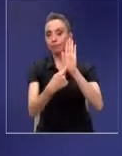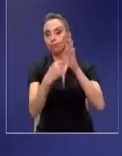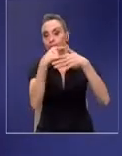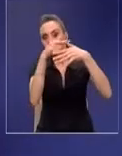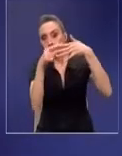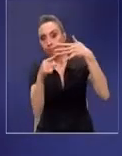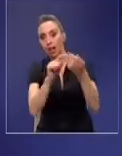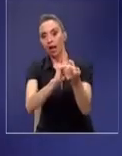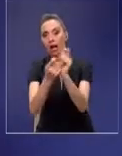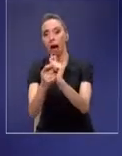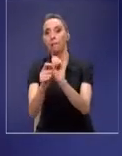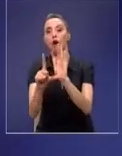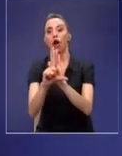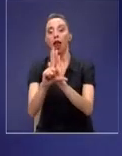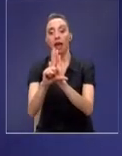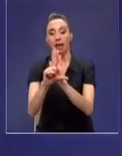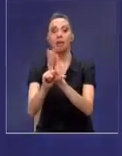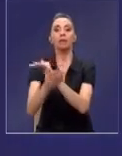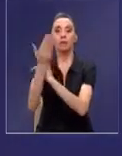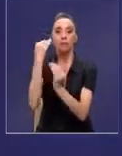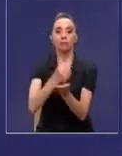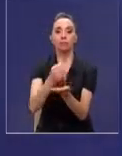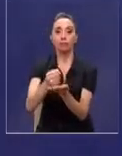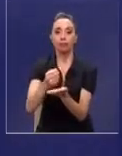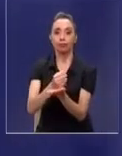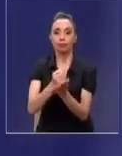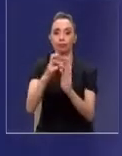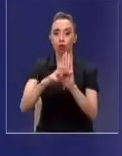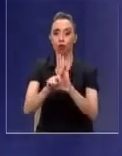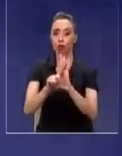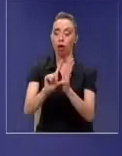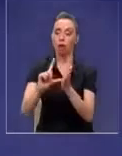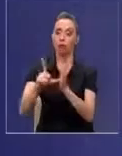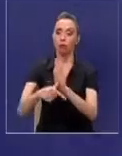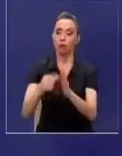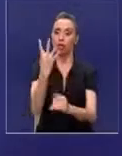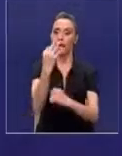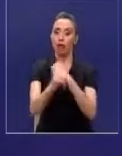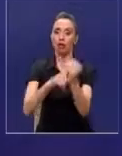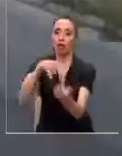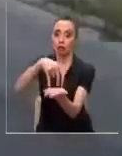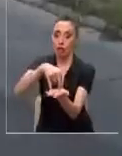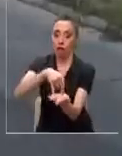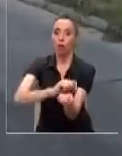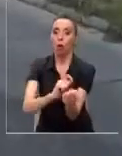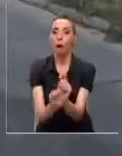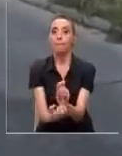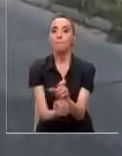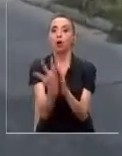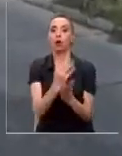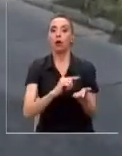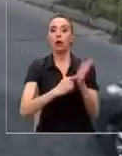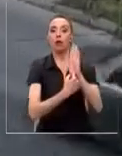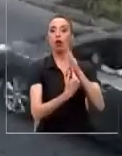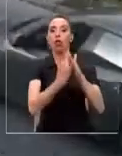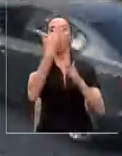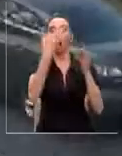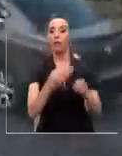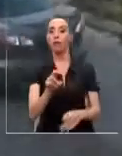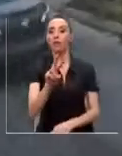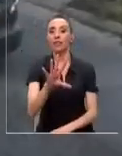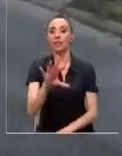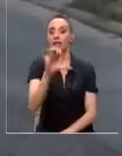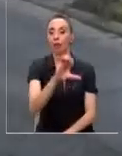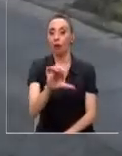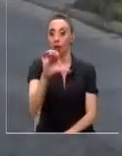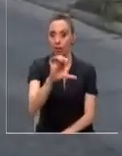serie de reformas a la ley que regía y que fue tramitada por 14 años. Una modernización necesaria que fue publicada el 25 de